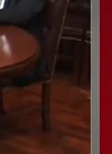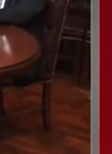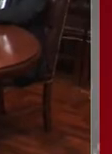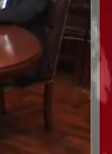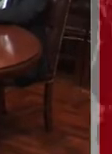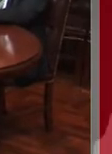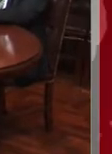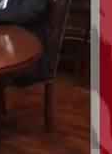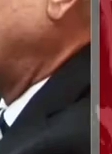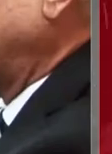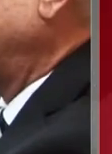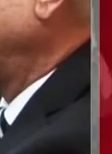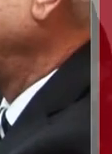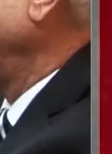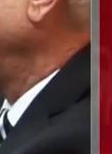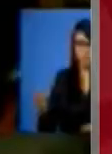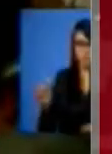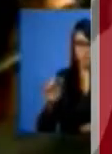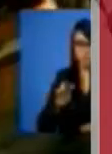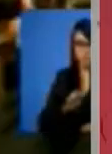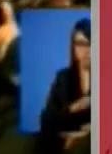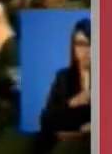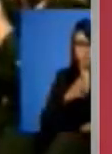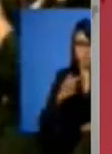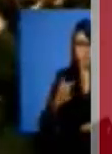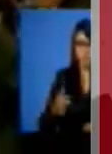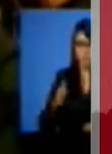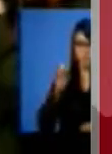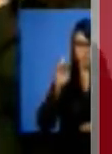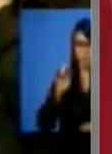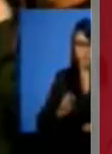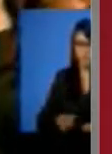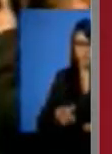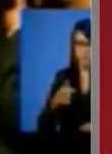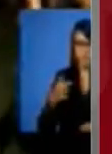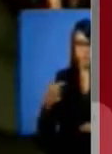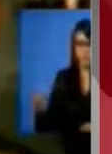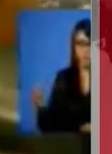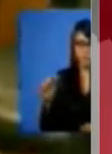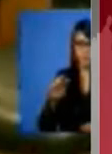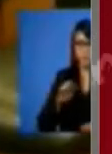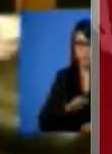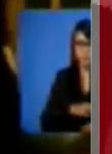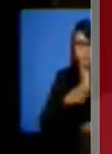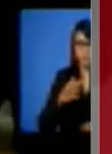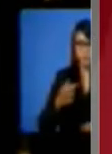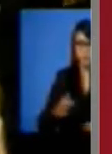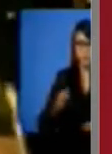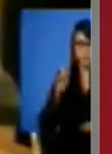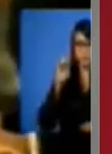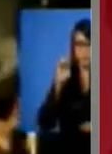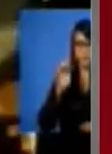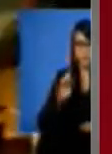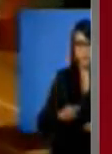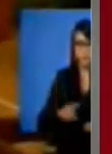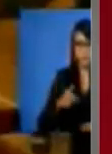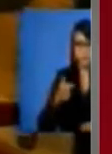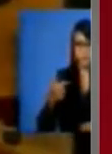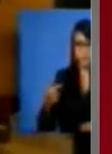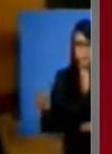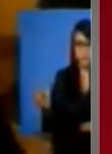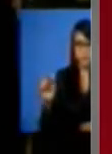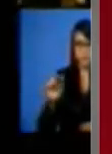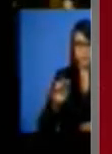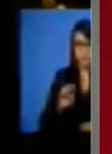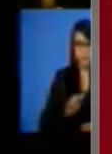está presentando este balance el propio presidente como que da esta información que tiene que ver con la